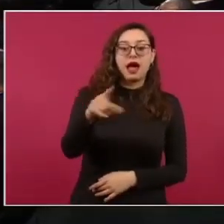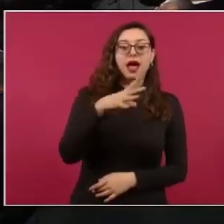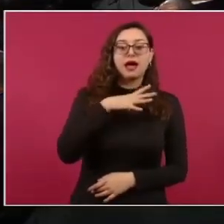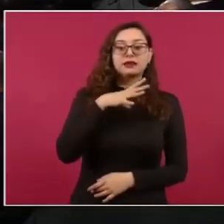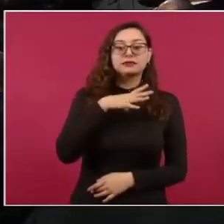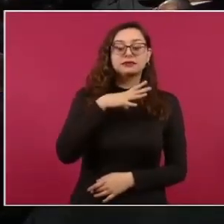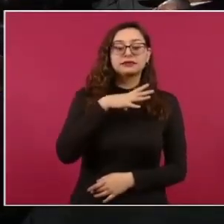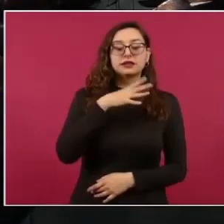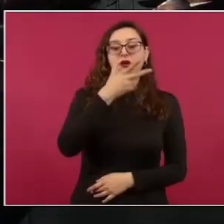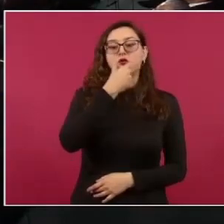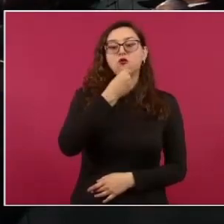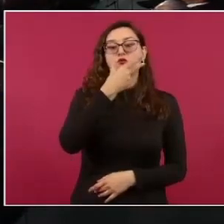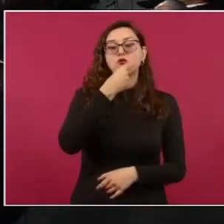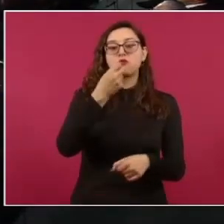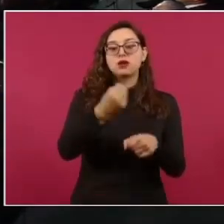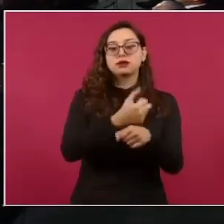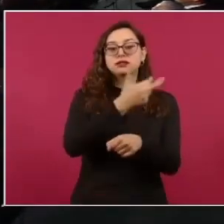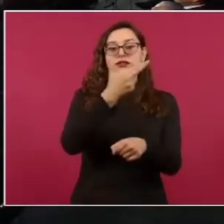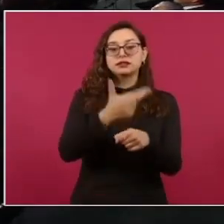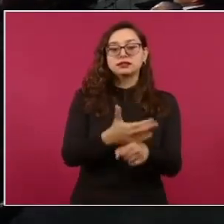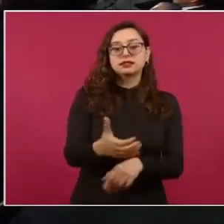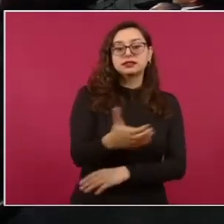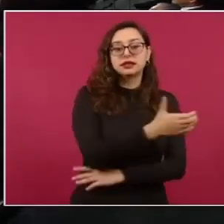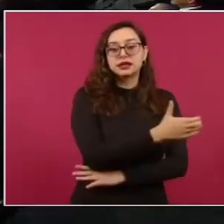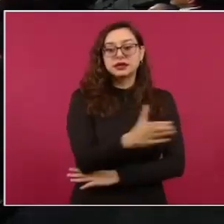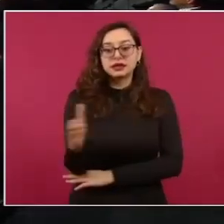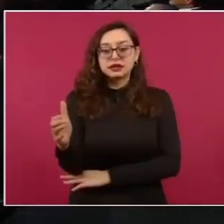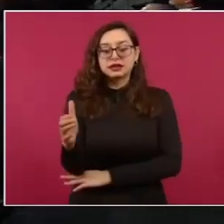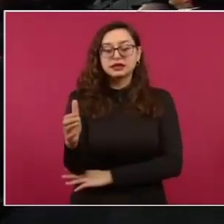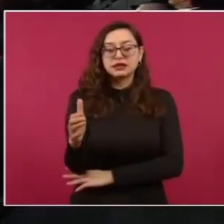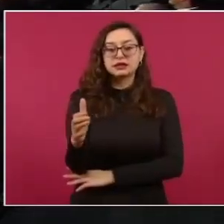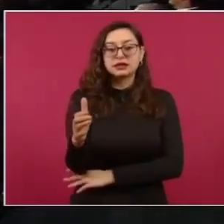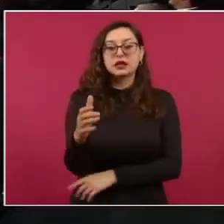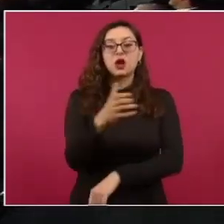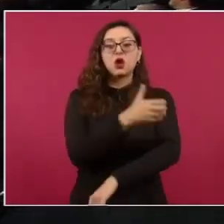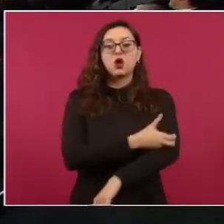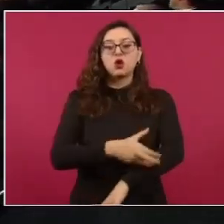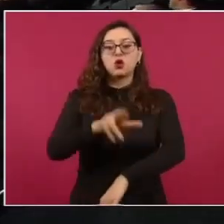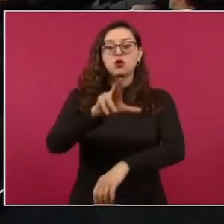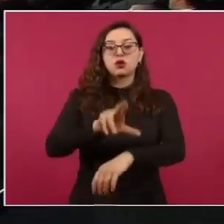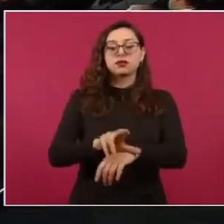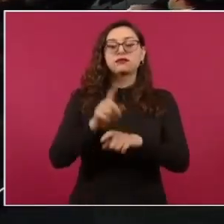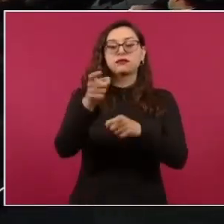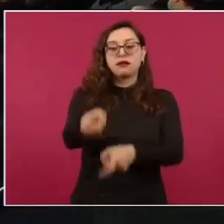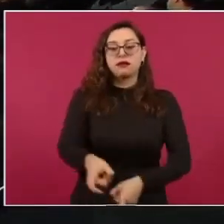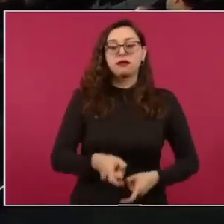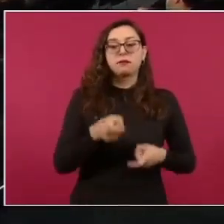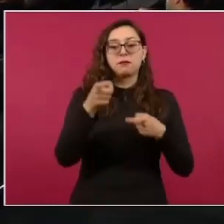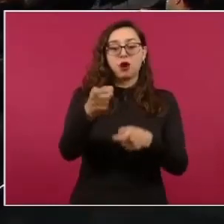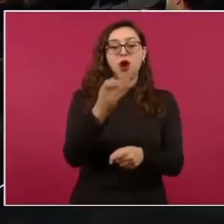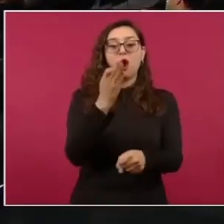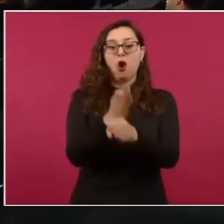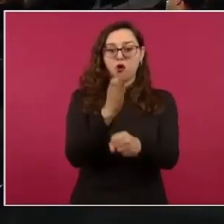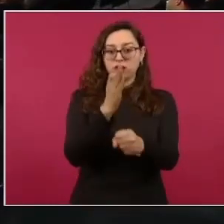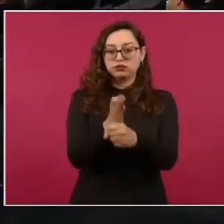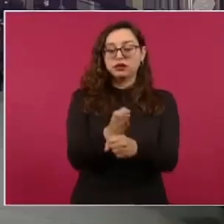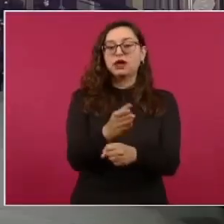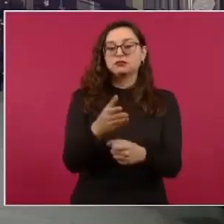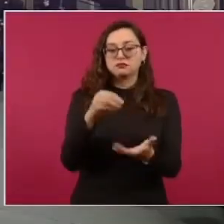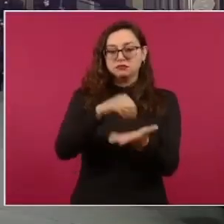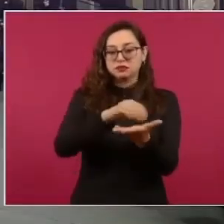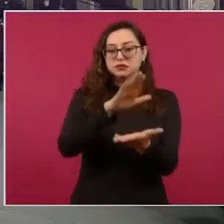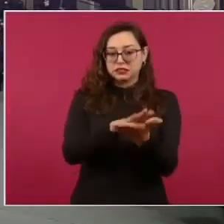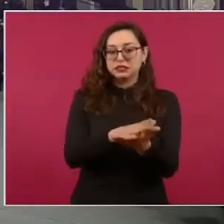el secretario de Agricultura y el coordinador de Pesca, y ahora mismo van a